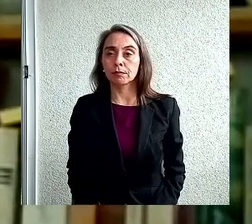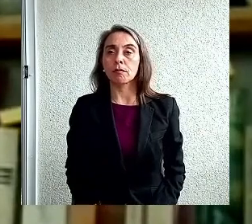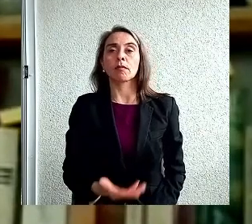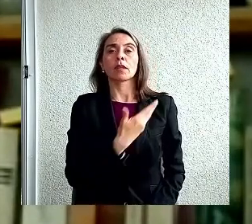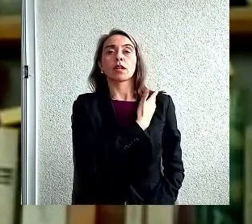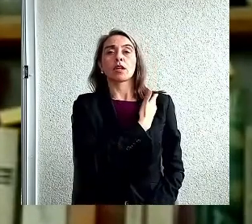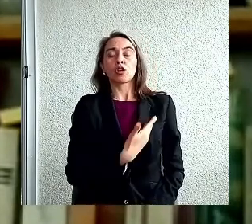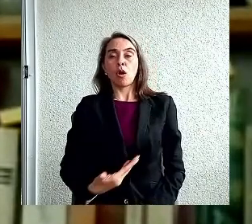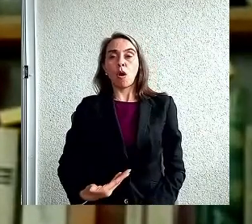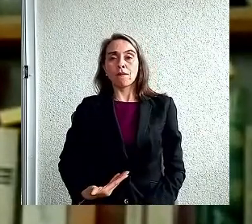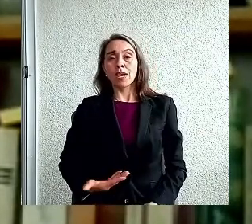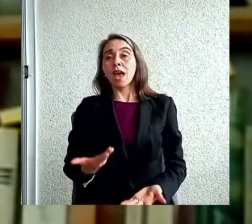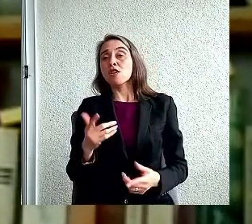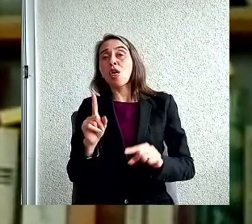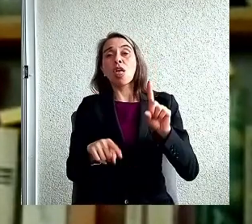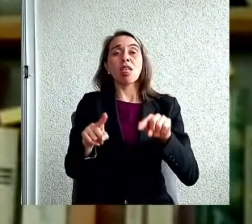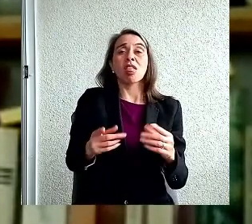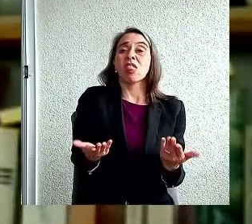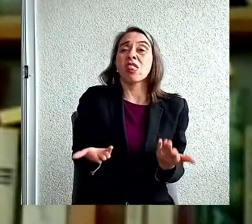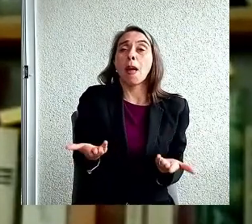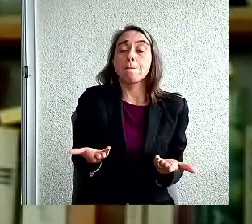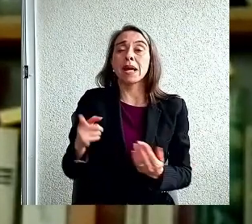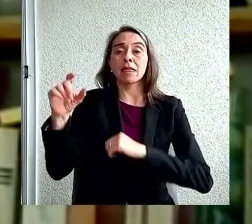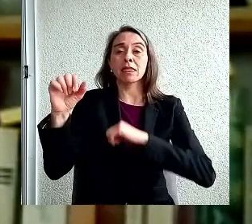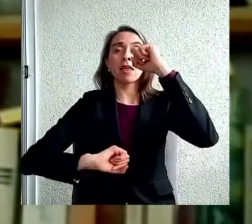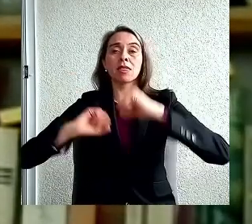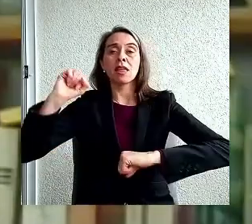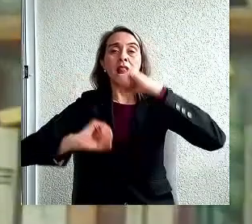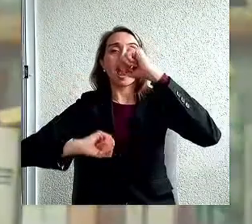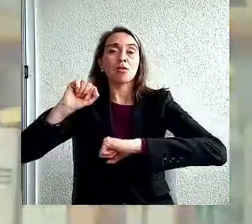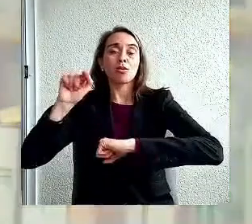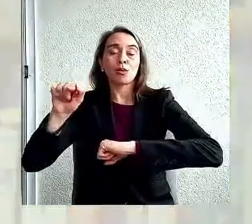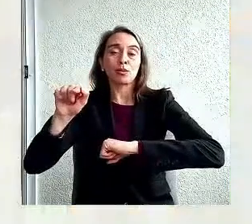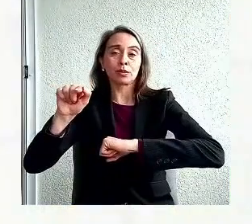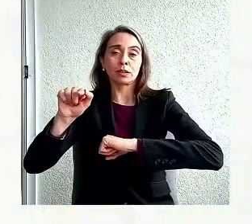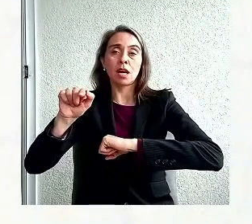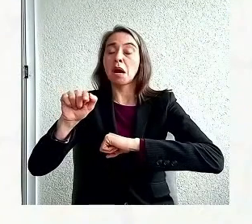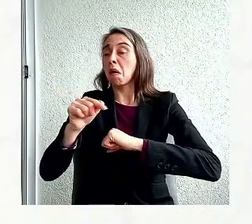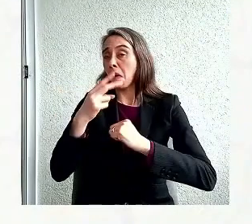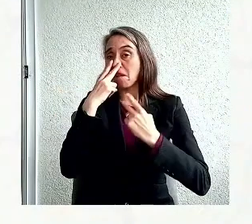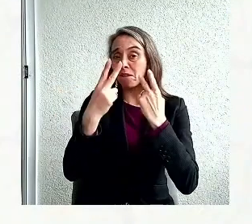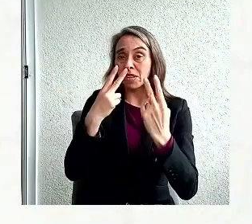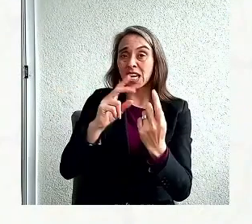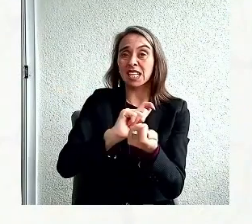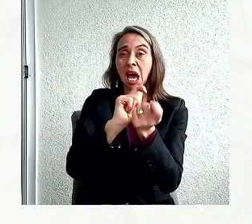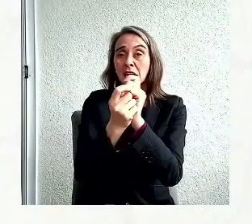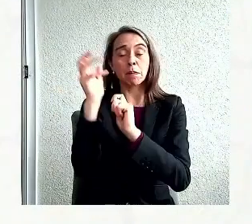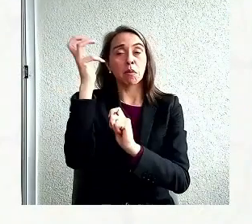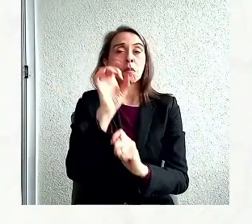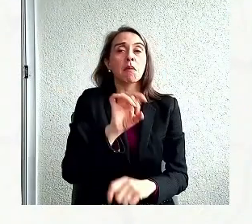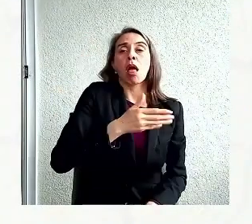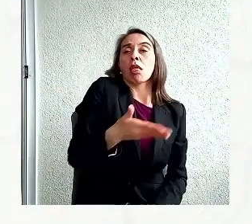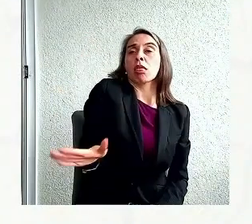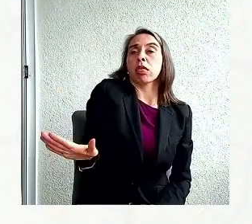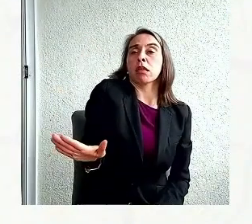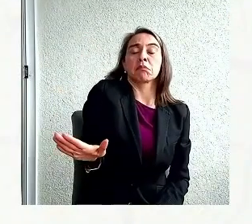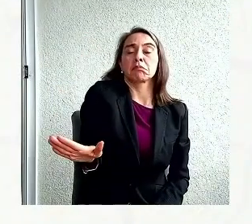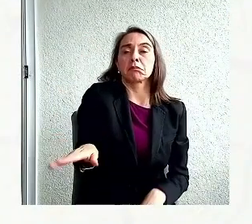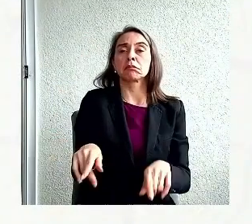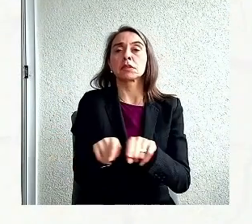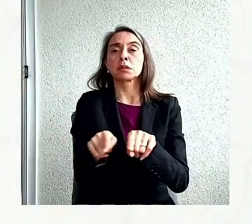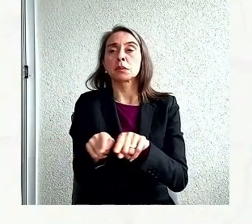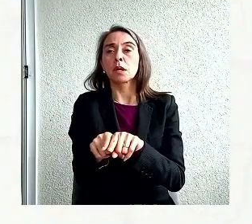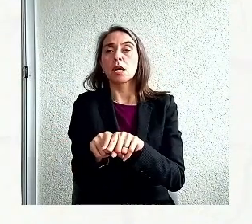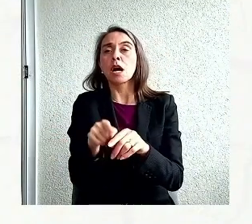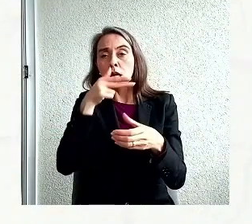de petróleo y cómo encontrar tendencias distintas para